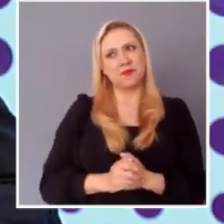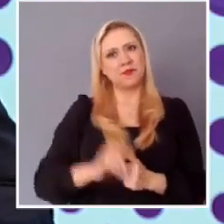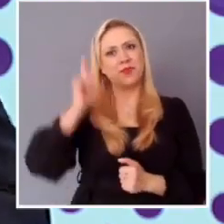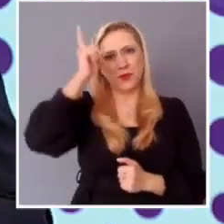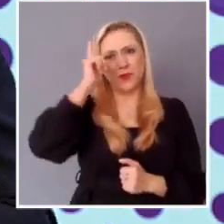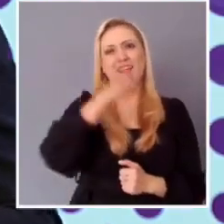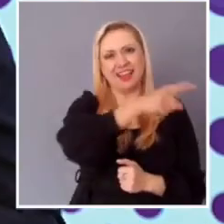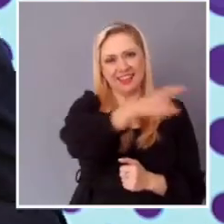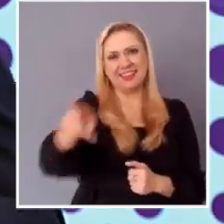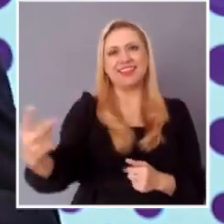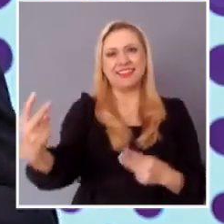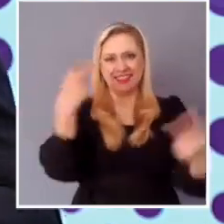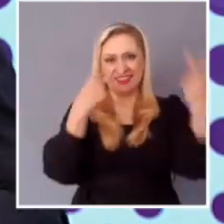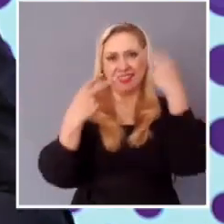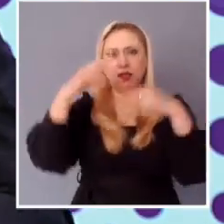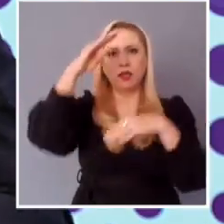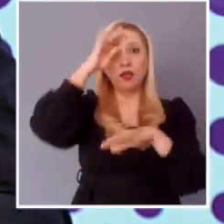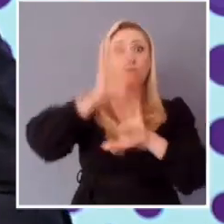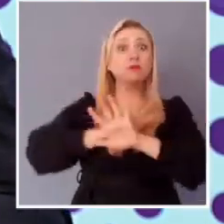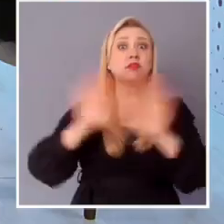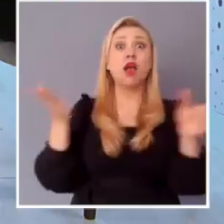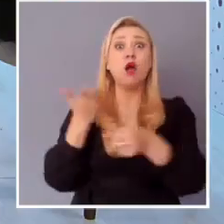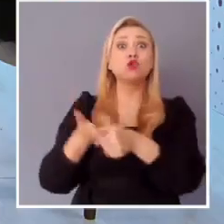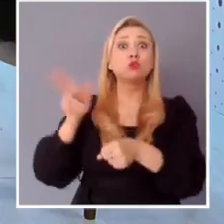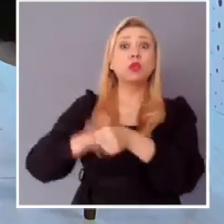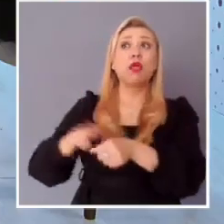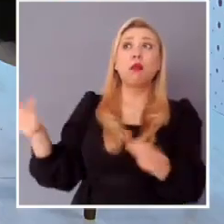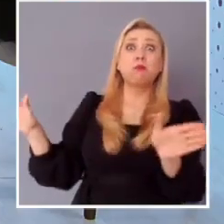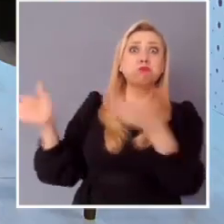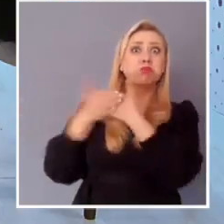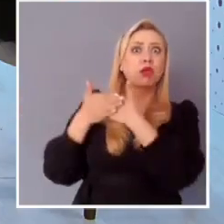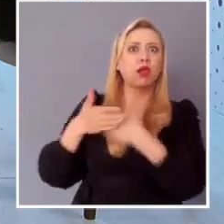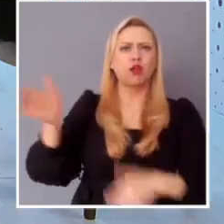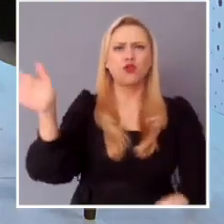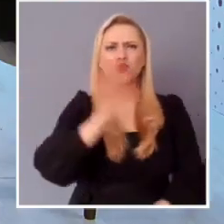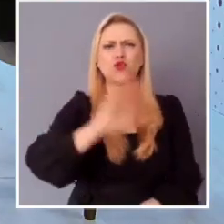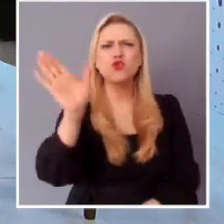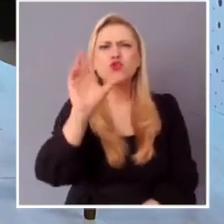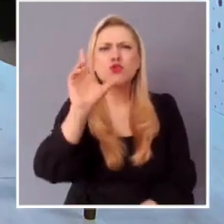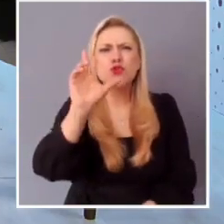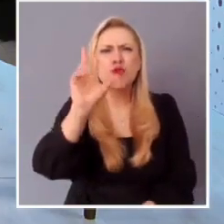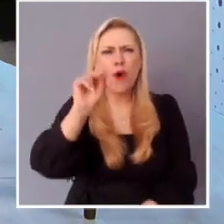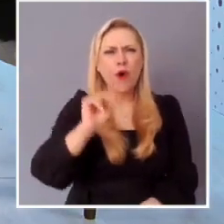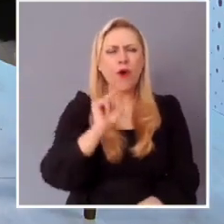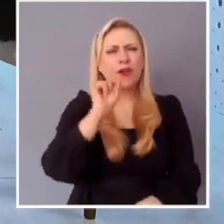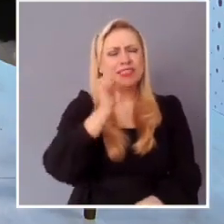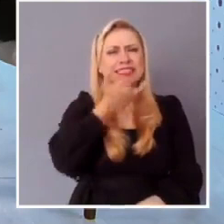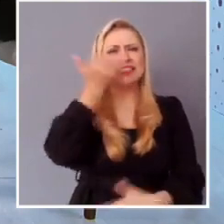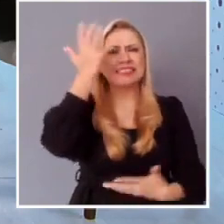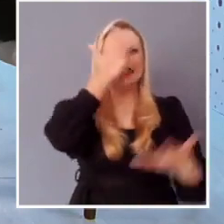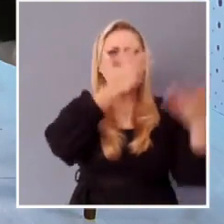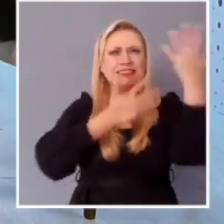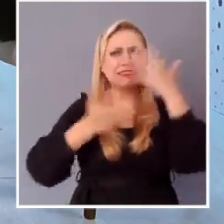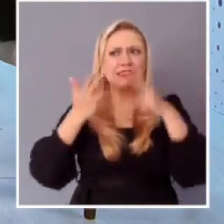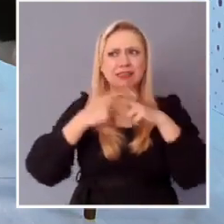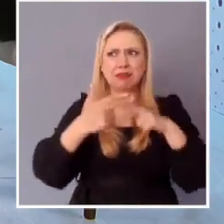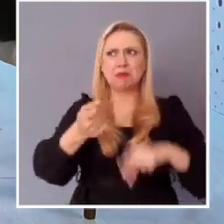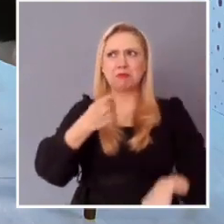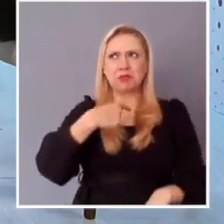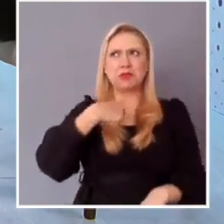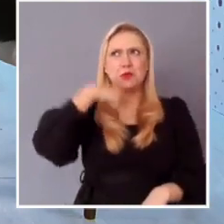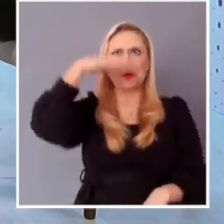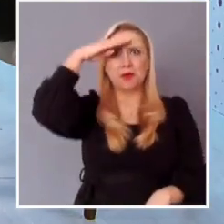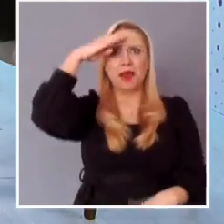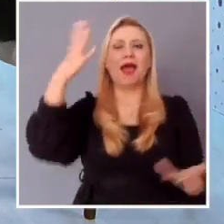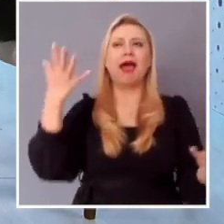programa, quienes nos escuchan, quienes nos ven, pues quede un poco más claro, ¿no? Los alcances de la reforma y los beneficios que tiene. Algunos de los